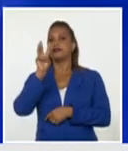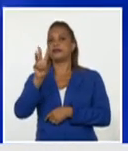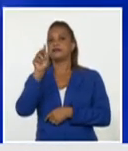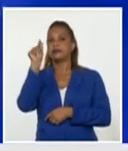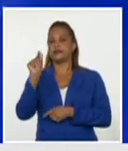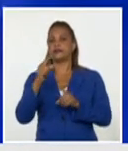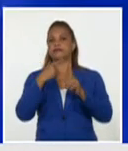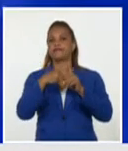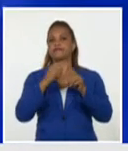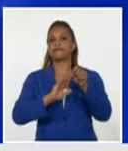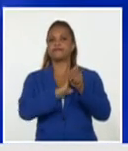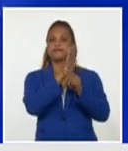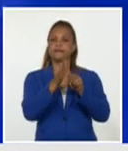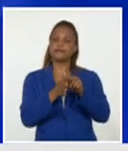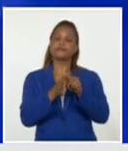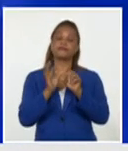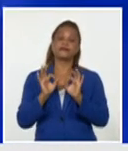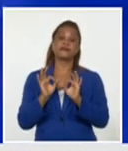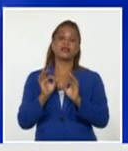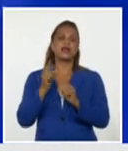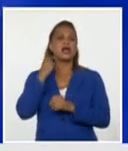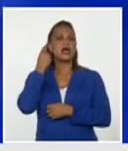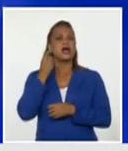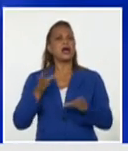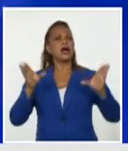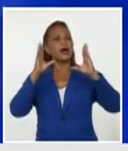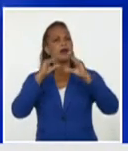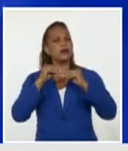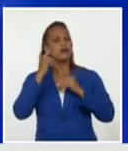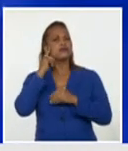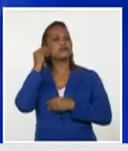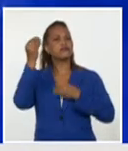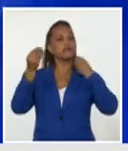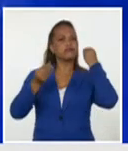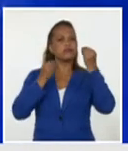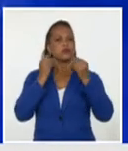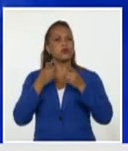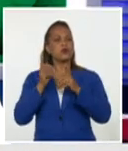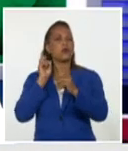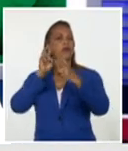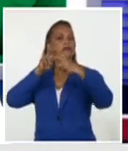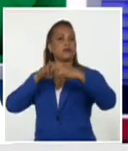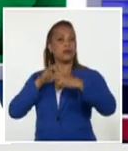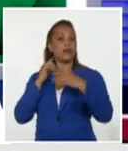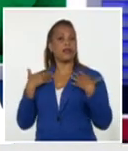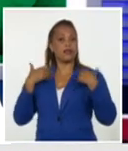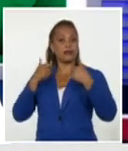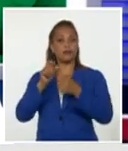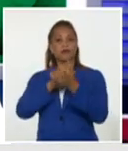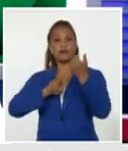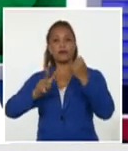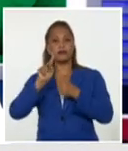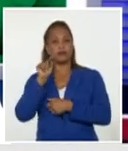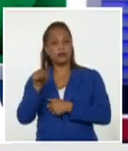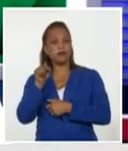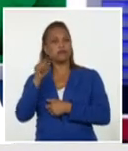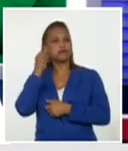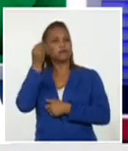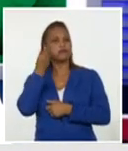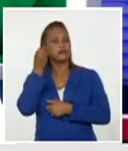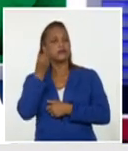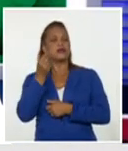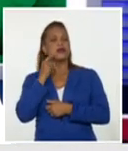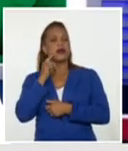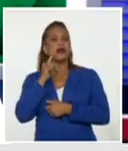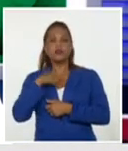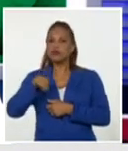Sí, y anoche lo analizábamos, antenoche, con la directora provincial que se vio ahí. Ellos van adoptando medidas, el Consejo de